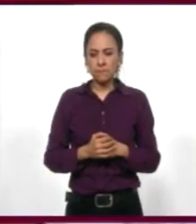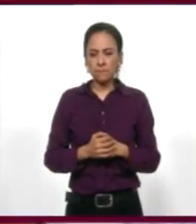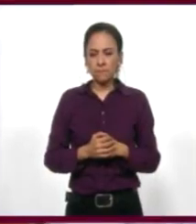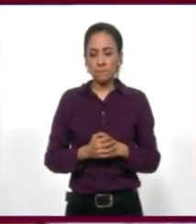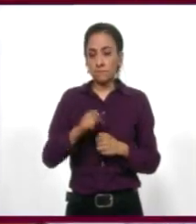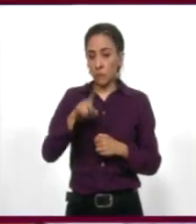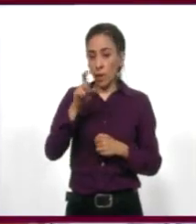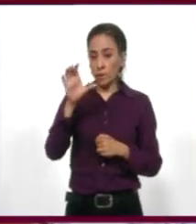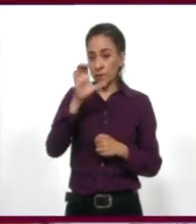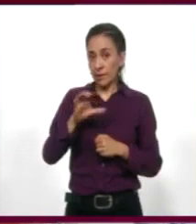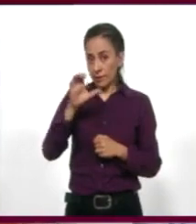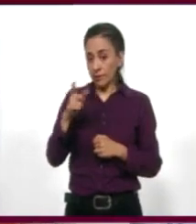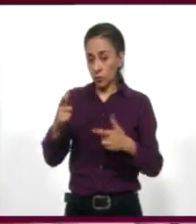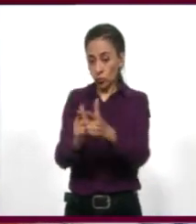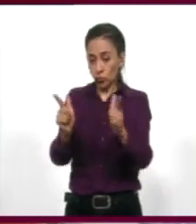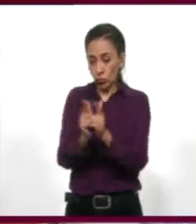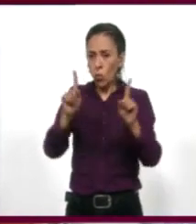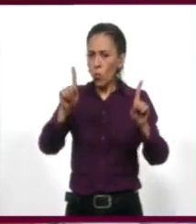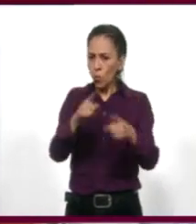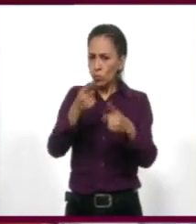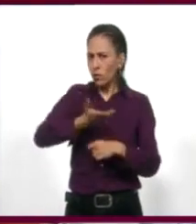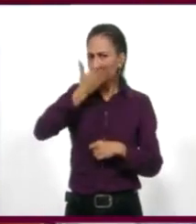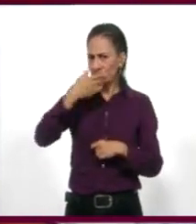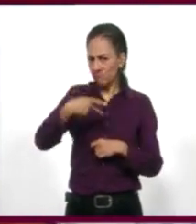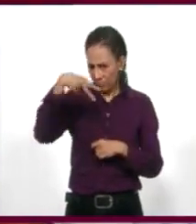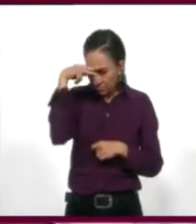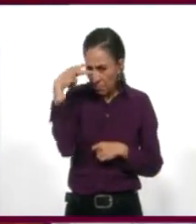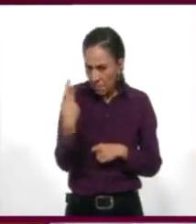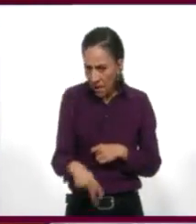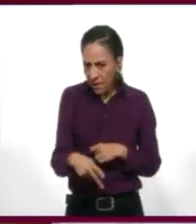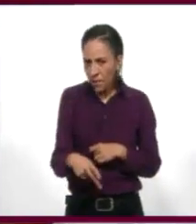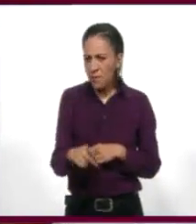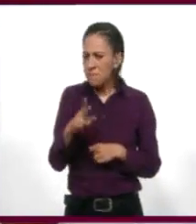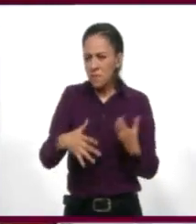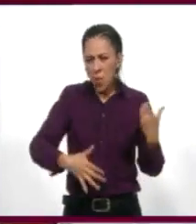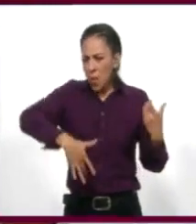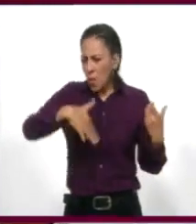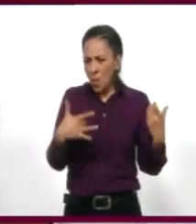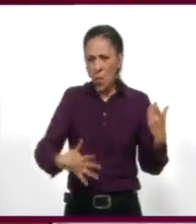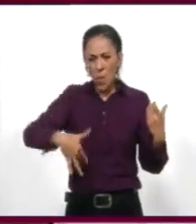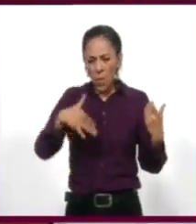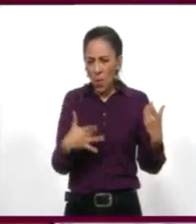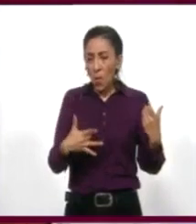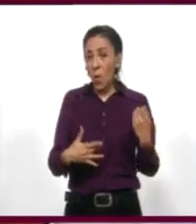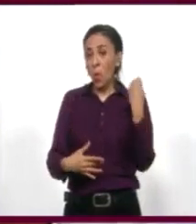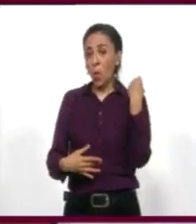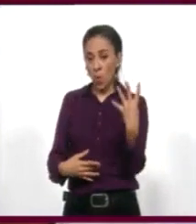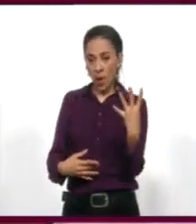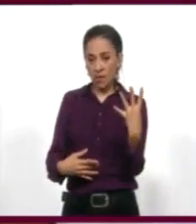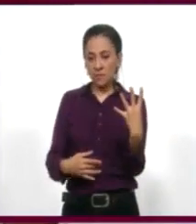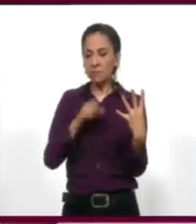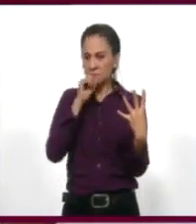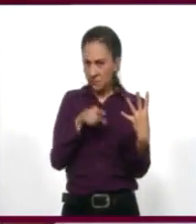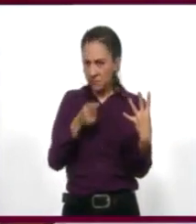Desde Aguascalientes, un grupo que interpreta música tradicional mexicana con el exclusivo sonar de las cuerdas. Son Cuatro, ha transitado